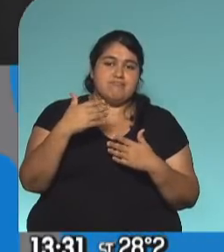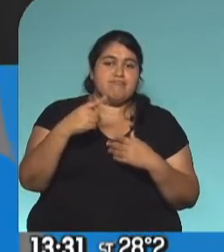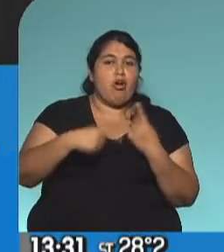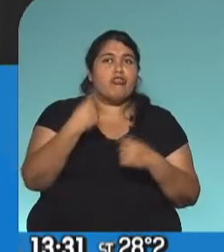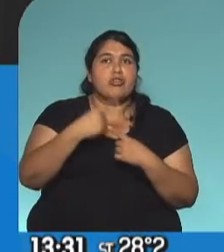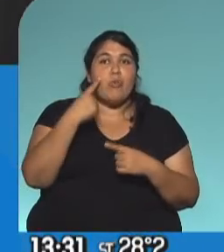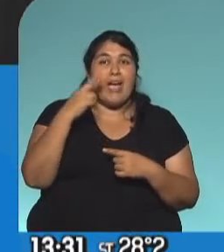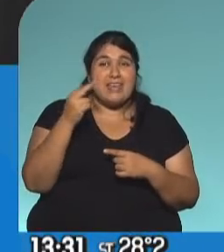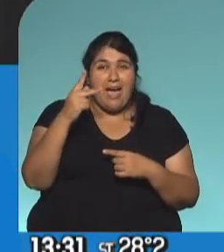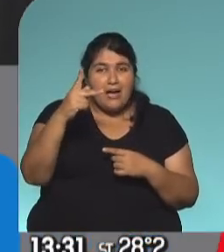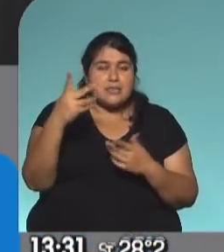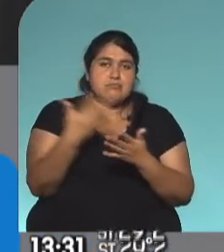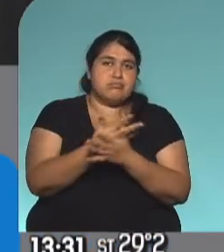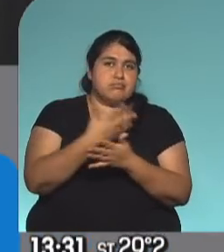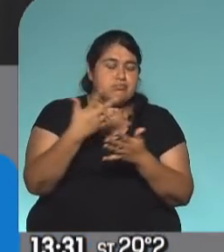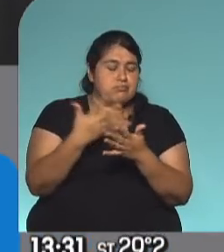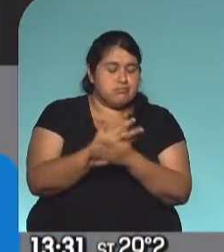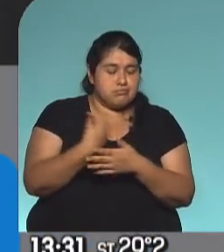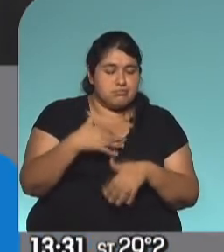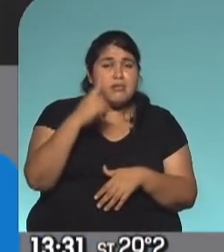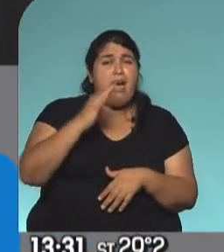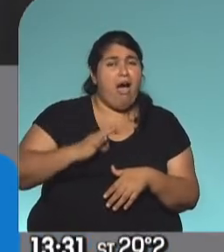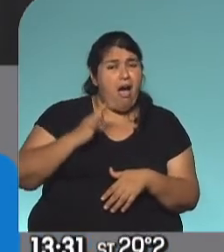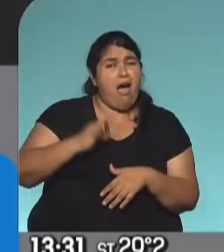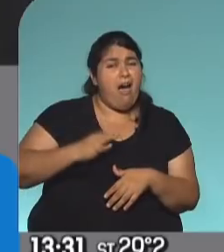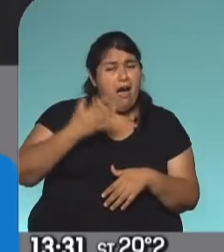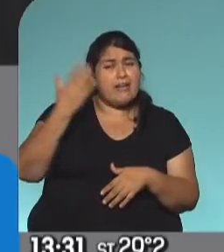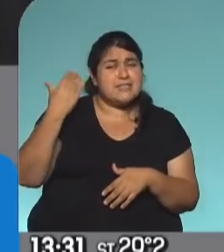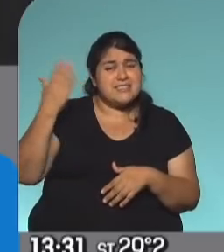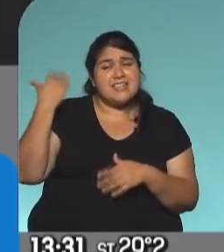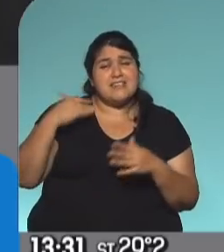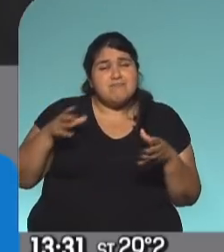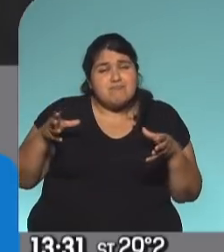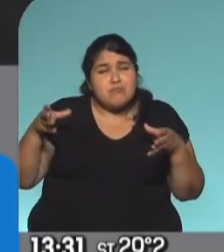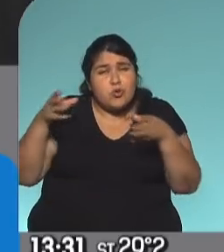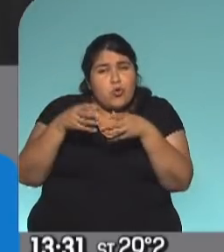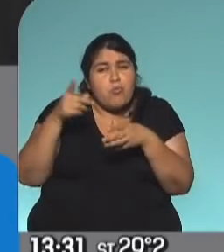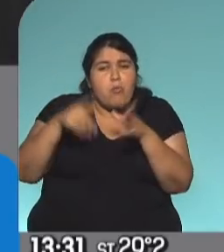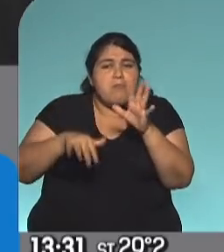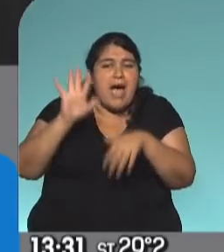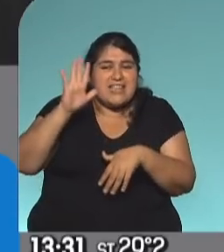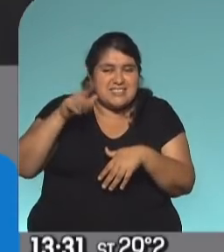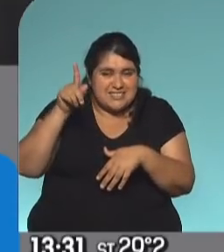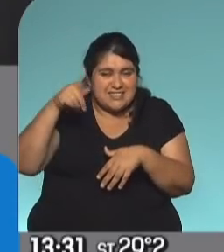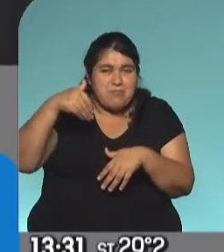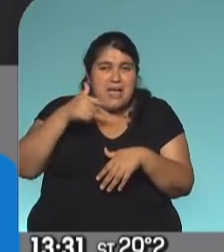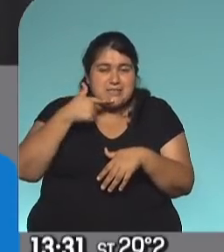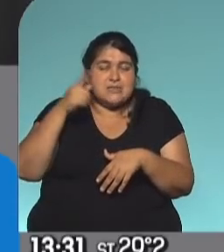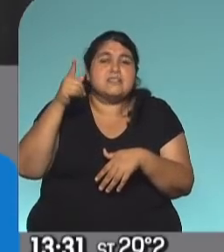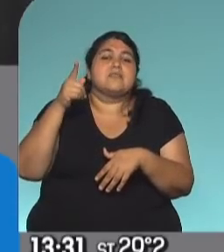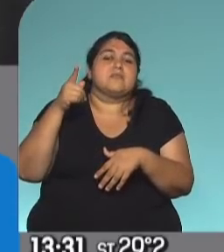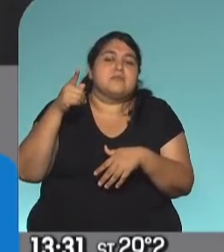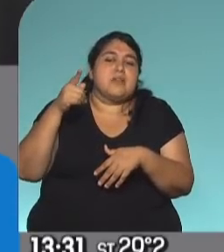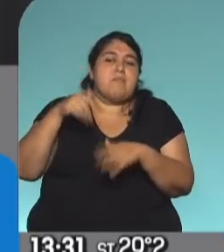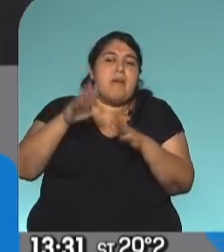¿no? Recordemos que hace años era el partido Baas el que gobernaba, estaban en la